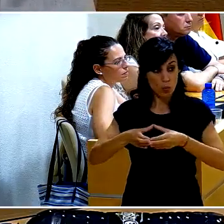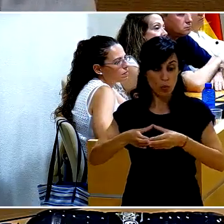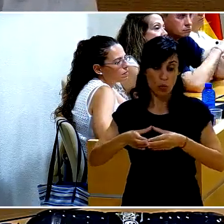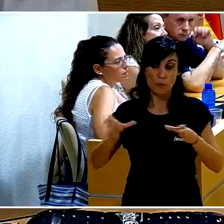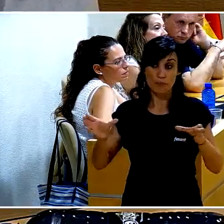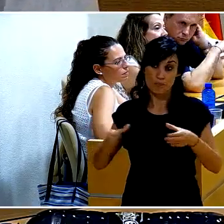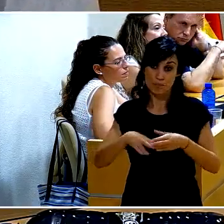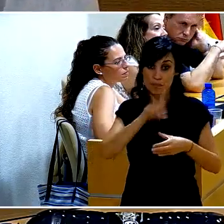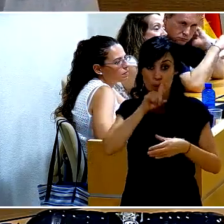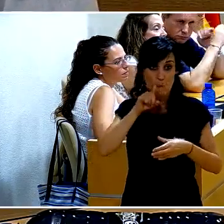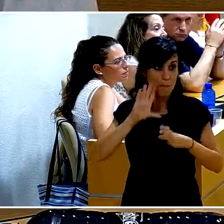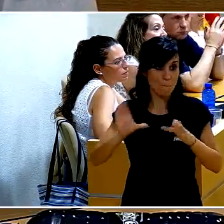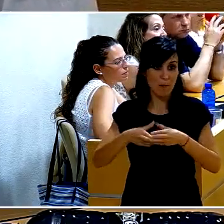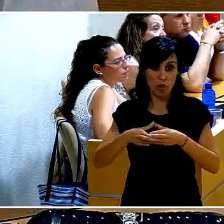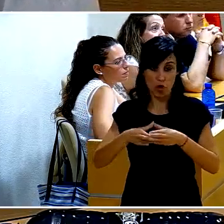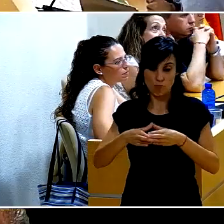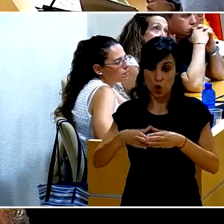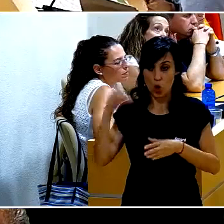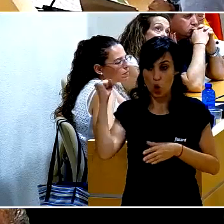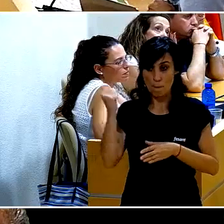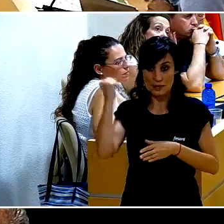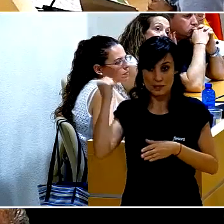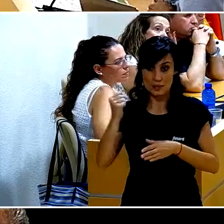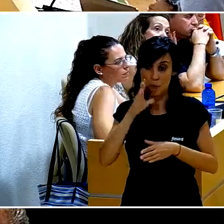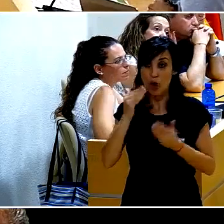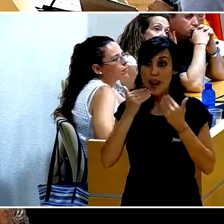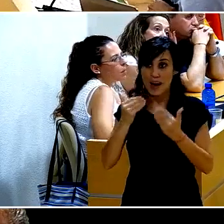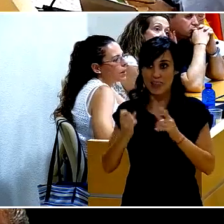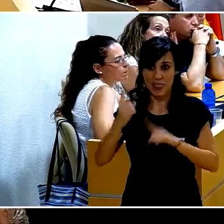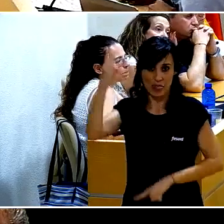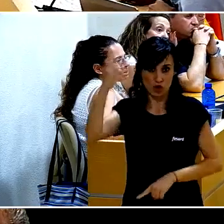bando golpista, por la gracia de Dios.